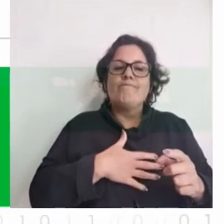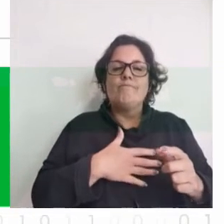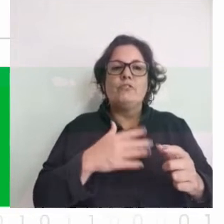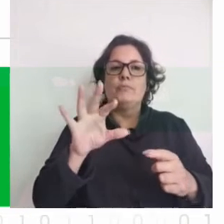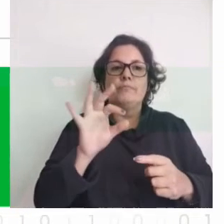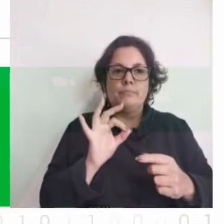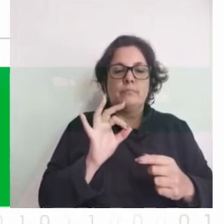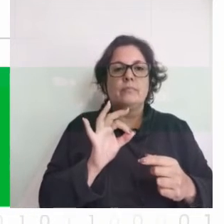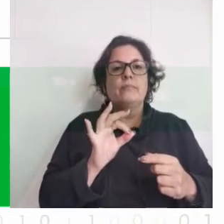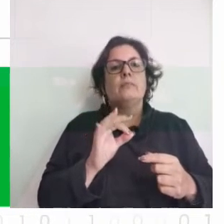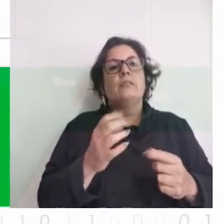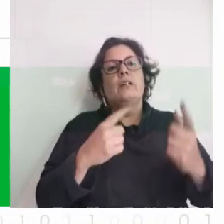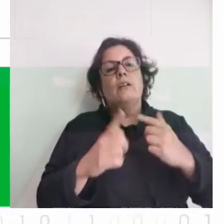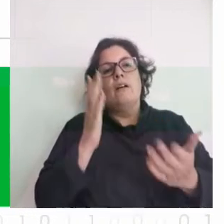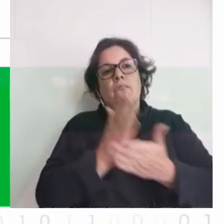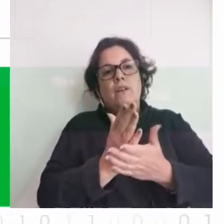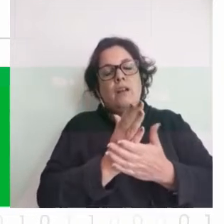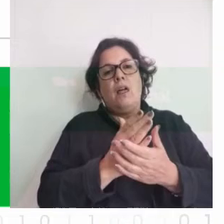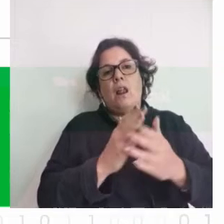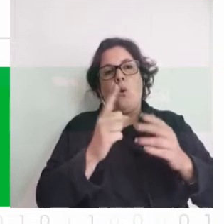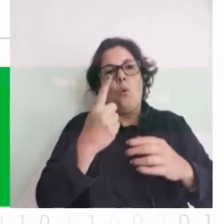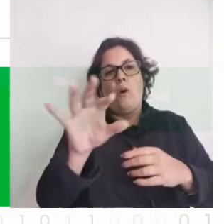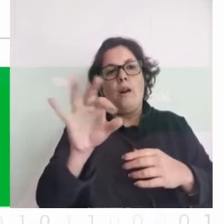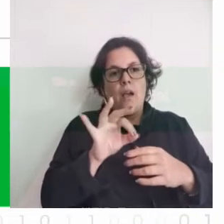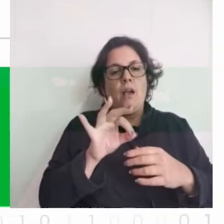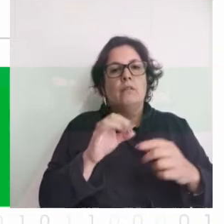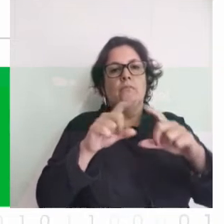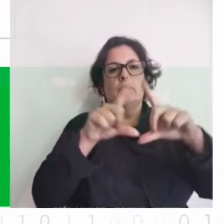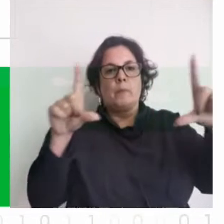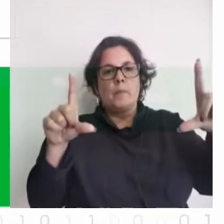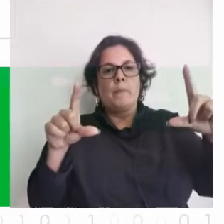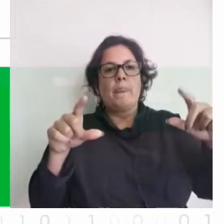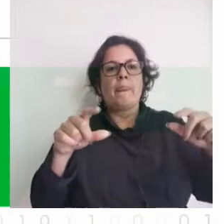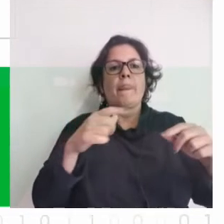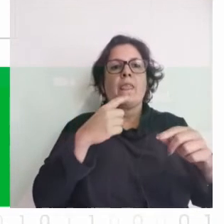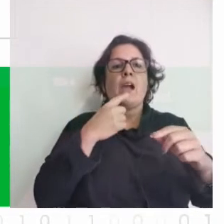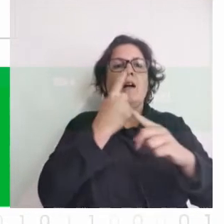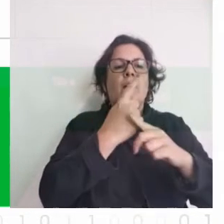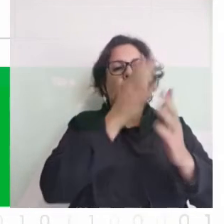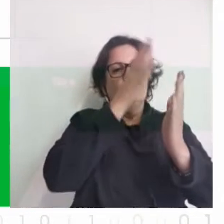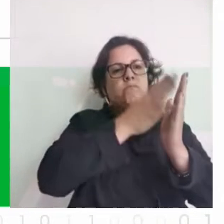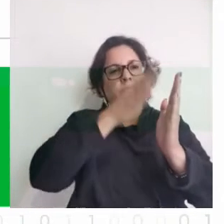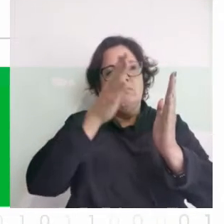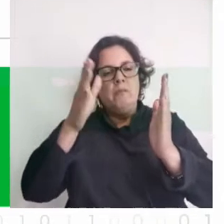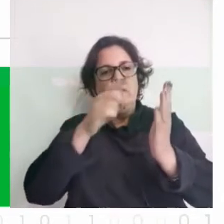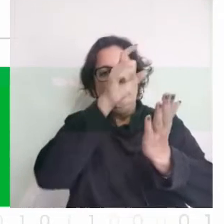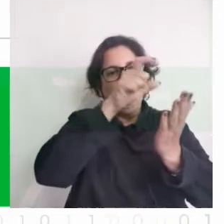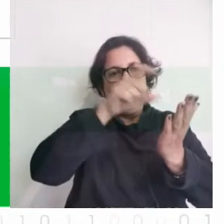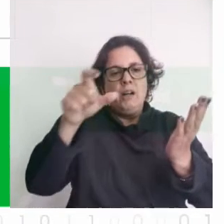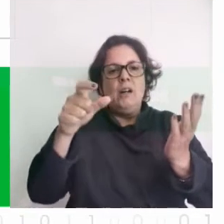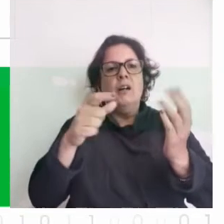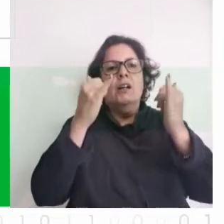opción, y con la que nos quedamos es esta, que ven en pantalla, que es dividir por persona, y en este caso esta persona que tuvo